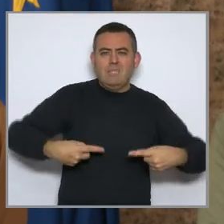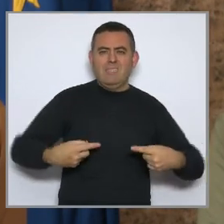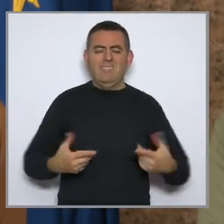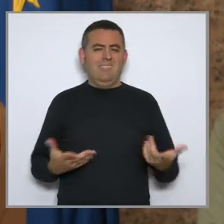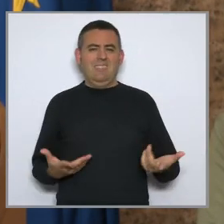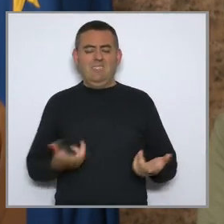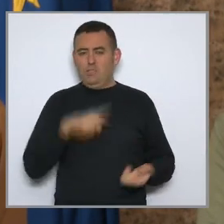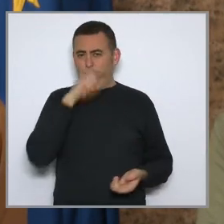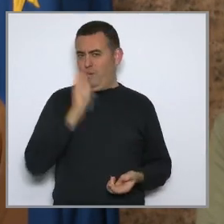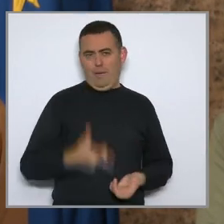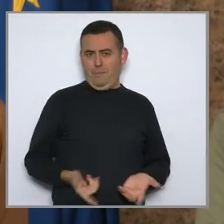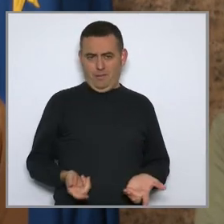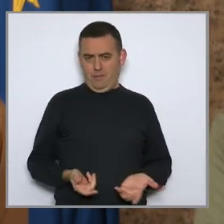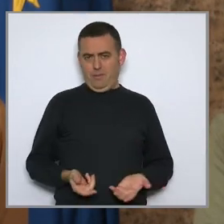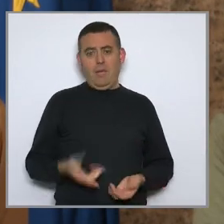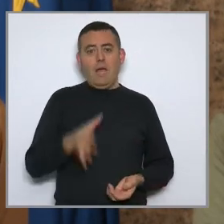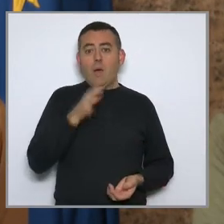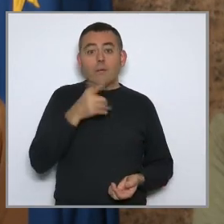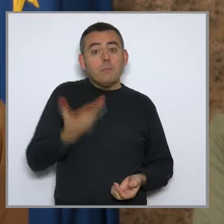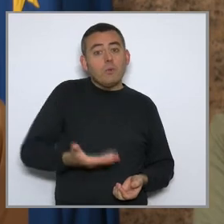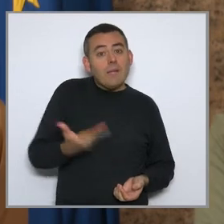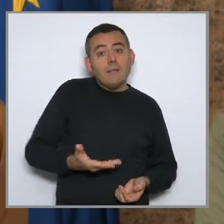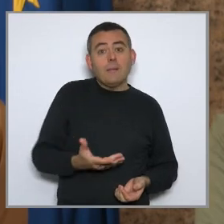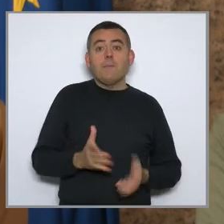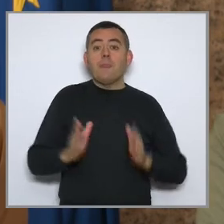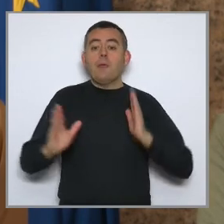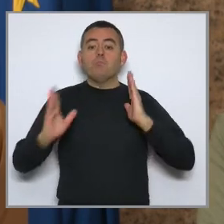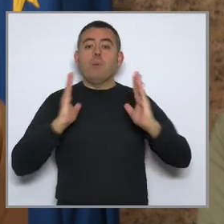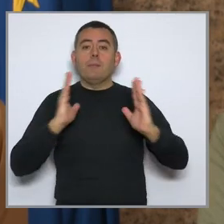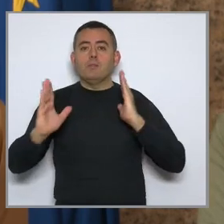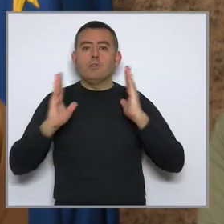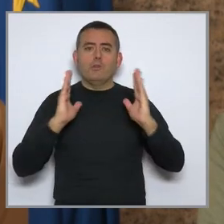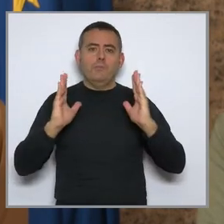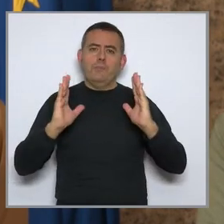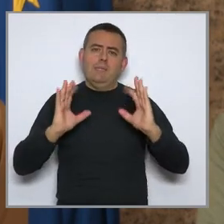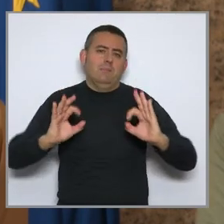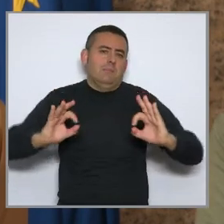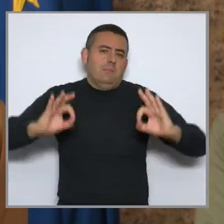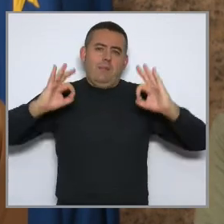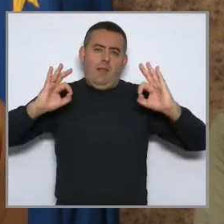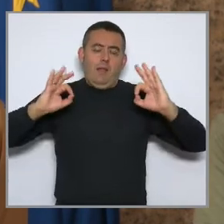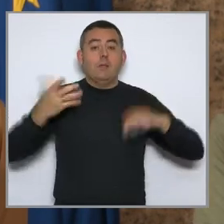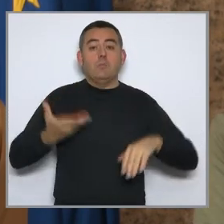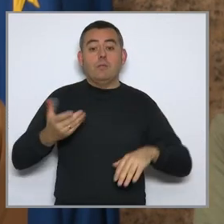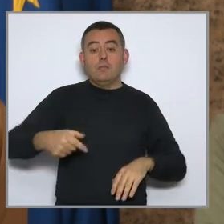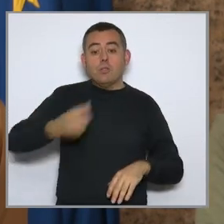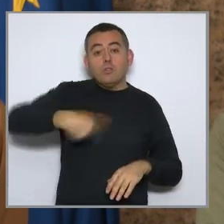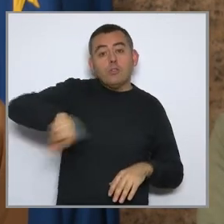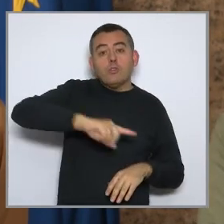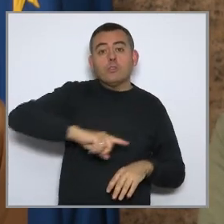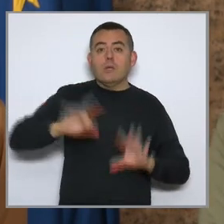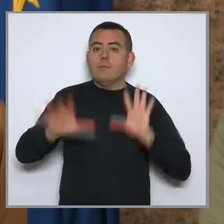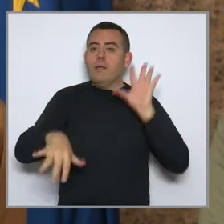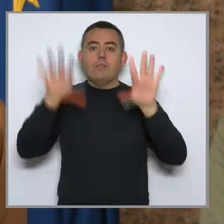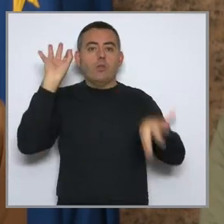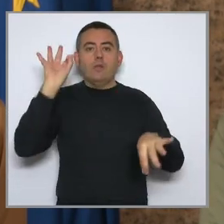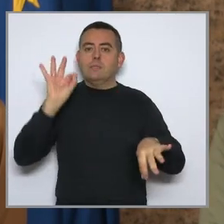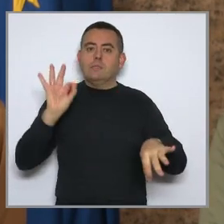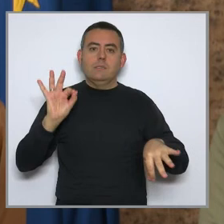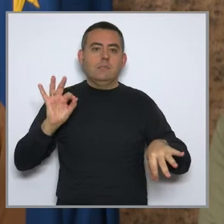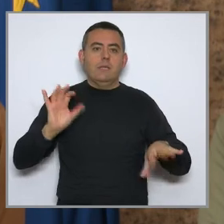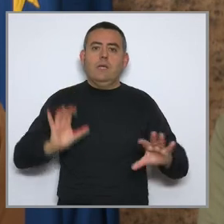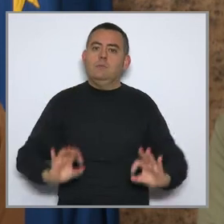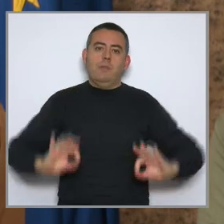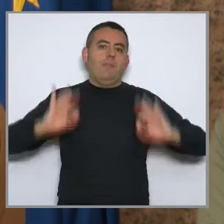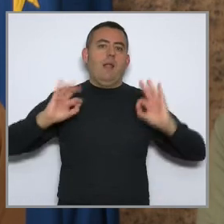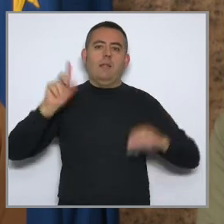excepcional i necessitem, per tant, respostes excepcionals i respostes basades en la unitat, en la coordinació i, al mateix temps, en la bona voluntat,